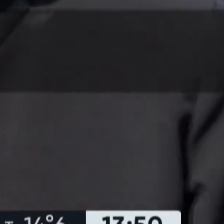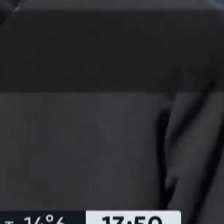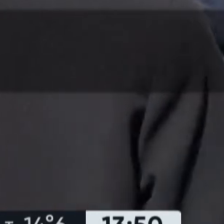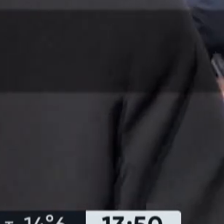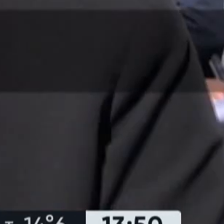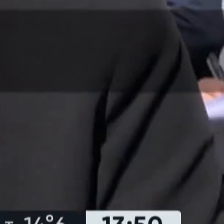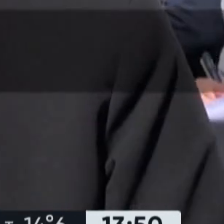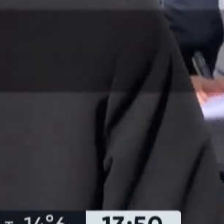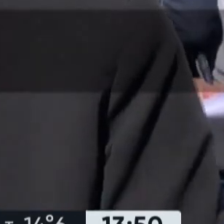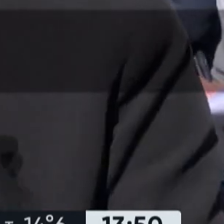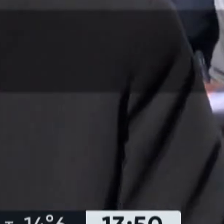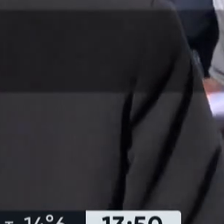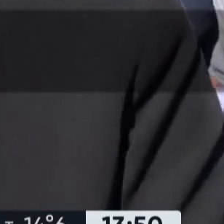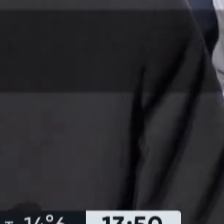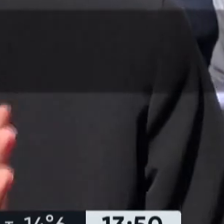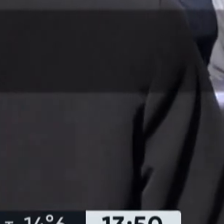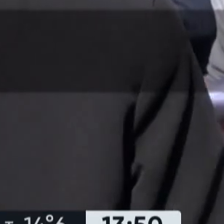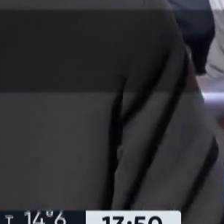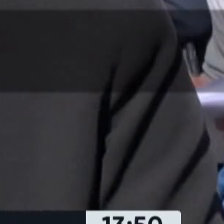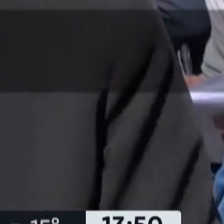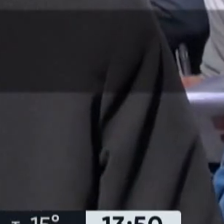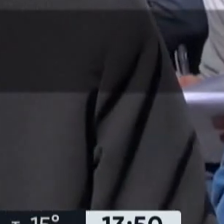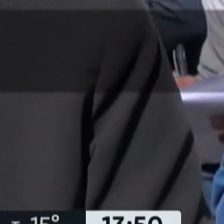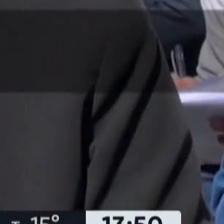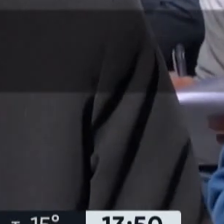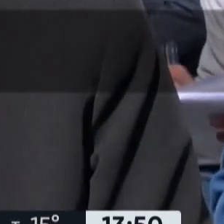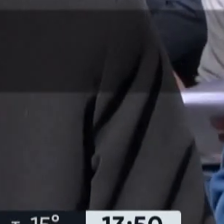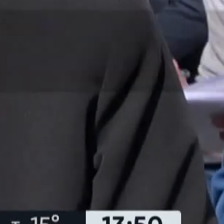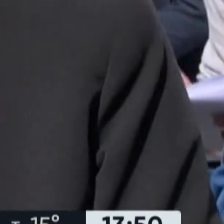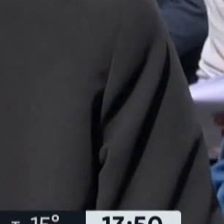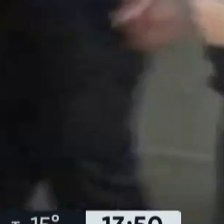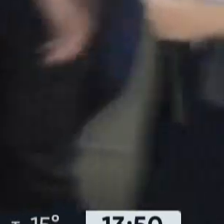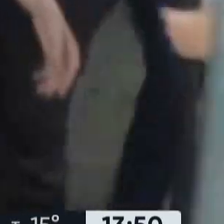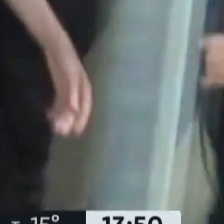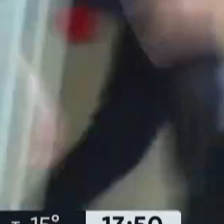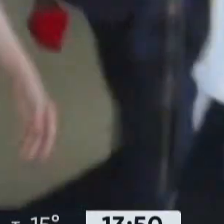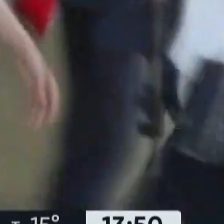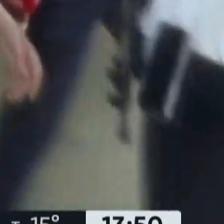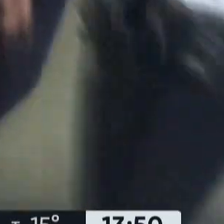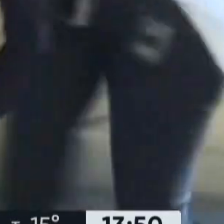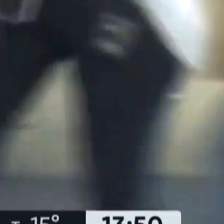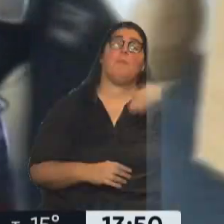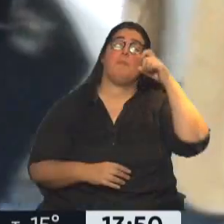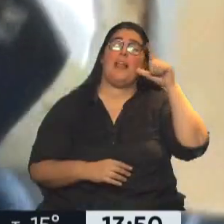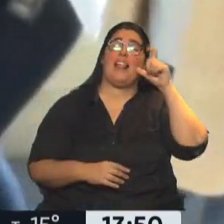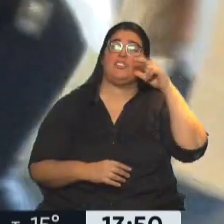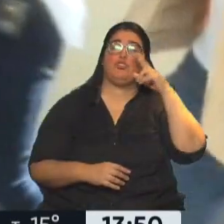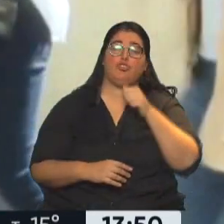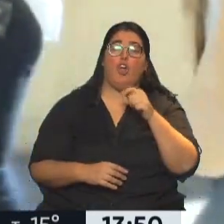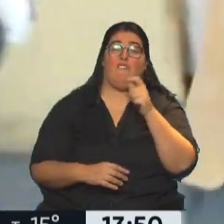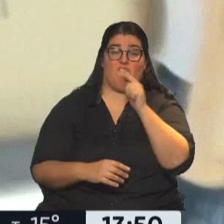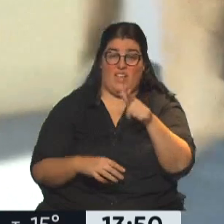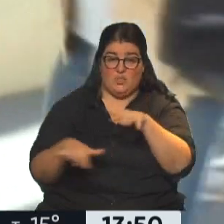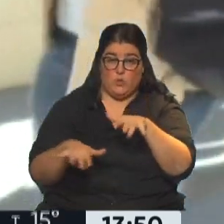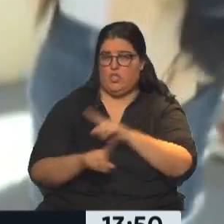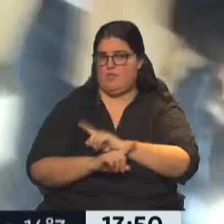Rassemblement national face à NUP. Je vous le redis, c'est très clair, aucune voix pour le Front National. Mélenchon tampoco la tiene fácil.